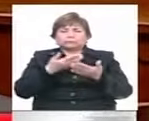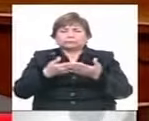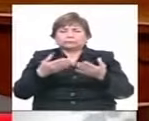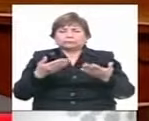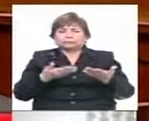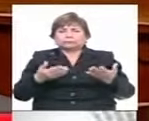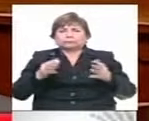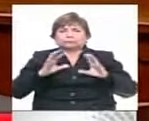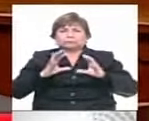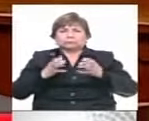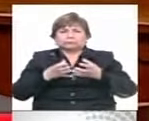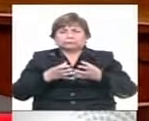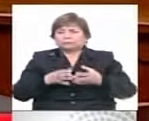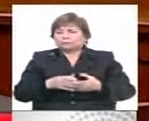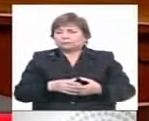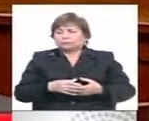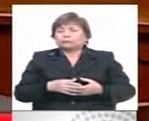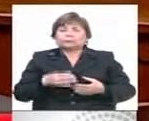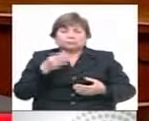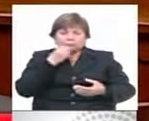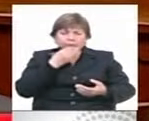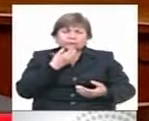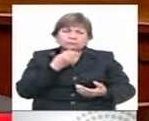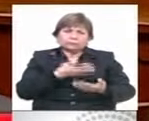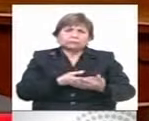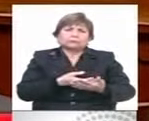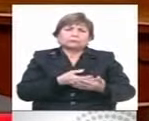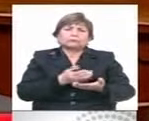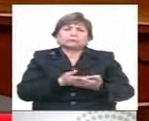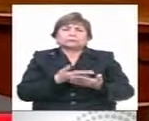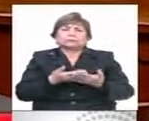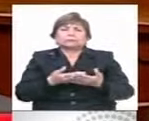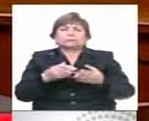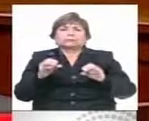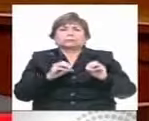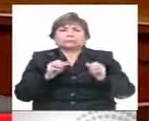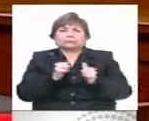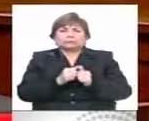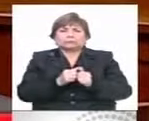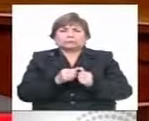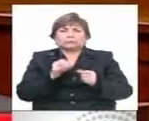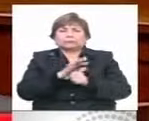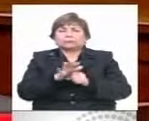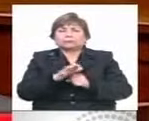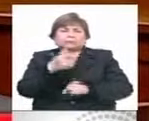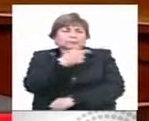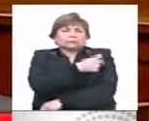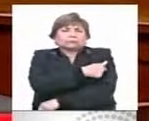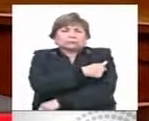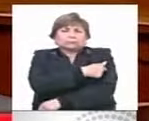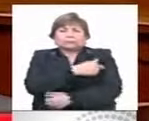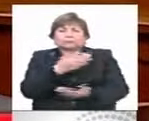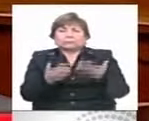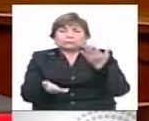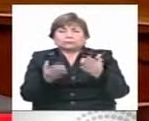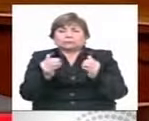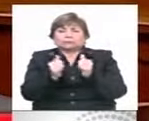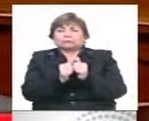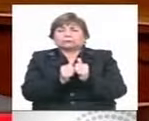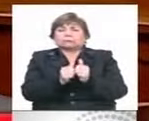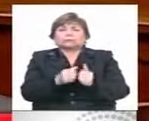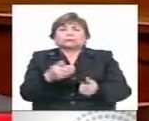públicos globales. Se deberá transferir el riesgo de adquisición y aplicación de las vacunas a través de